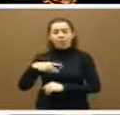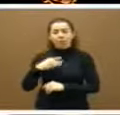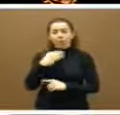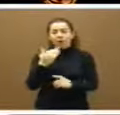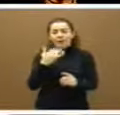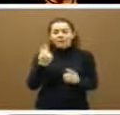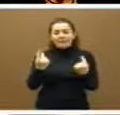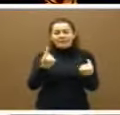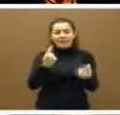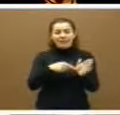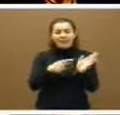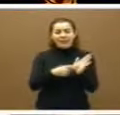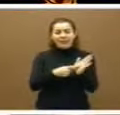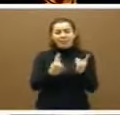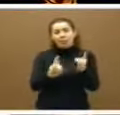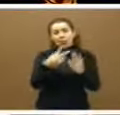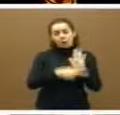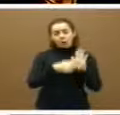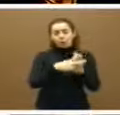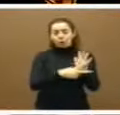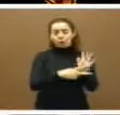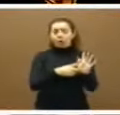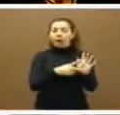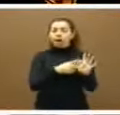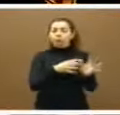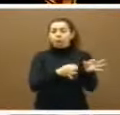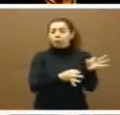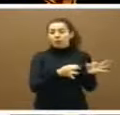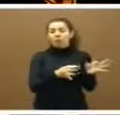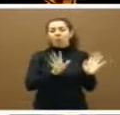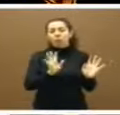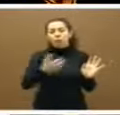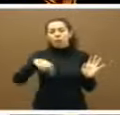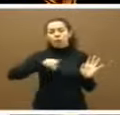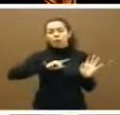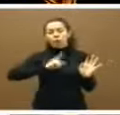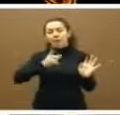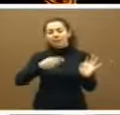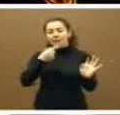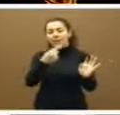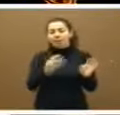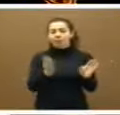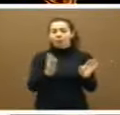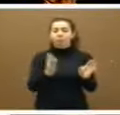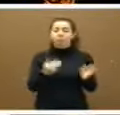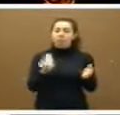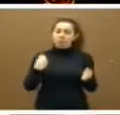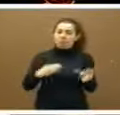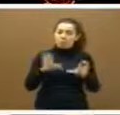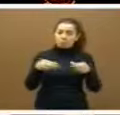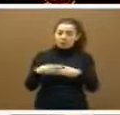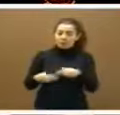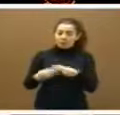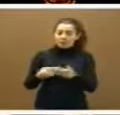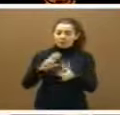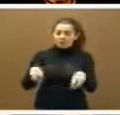duda jurídica, pero solventada dicha duda, sin duda, vamos a apoyar la enmienda también del Prescres, puesto que creemos